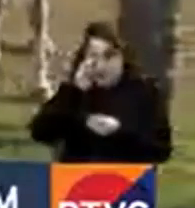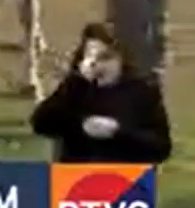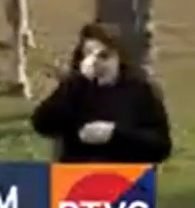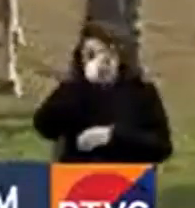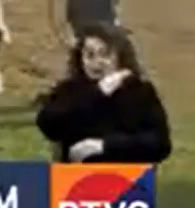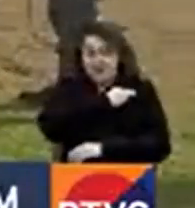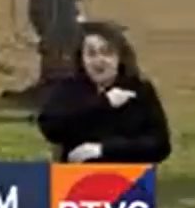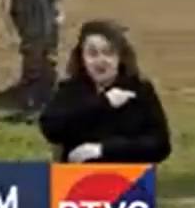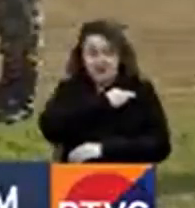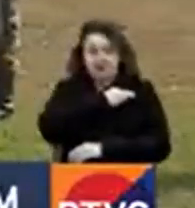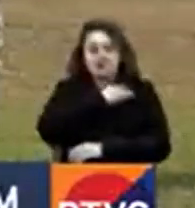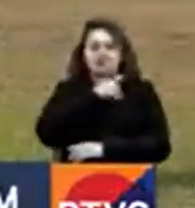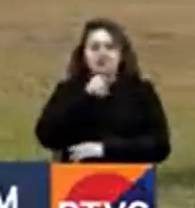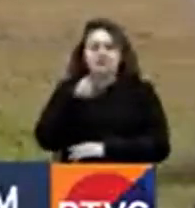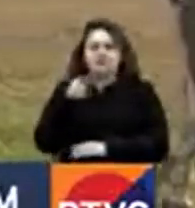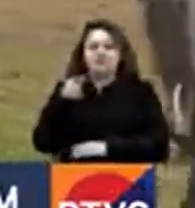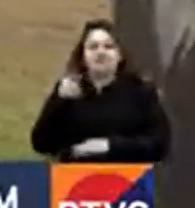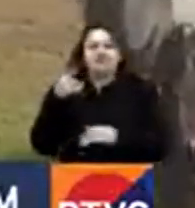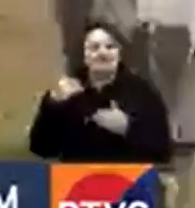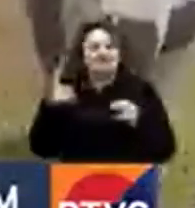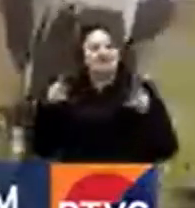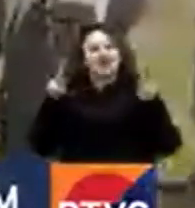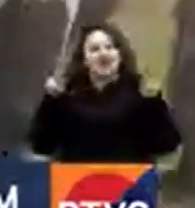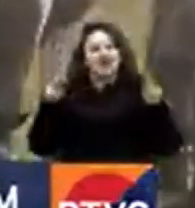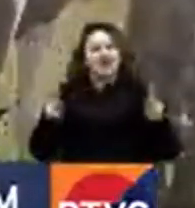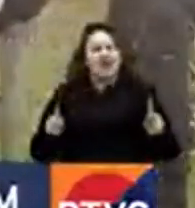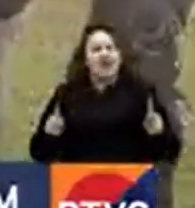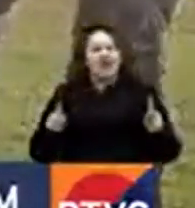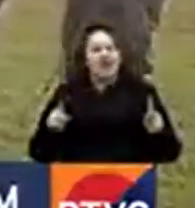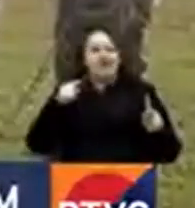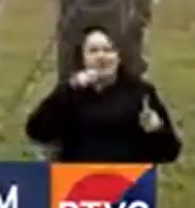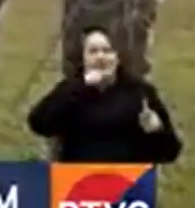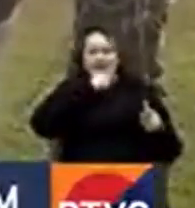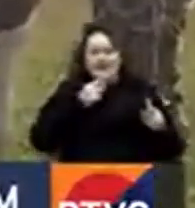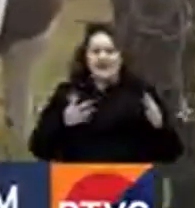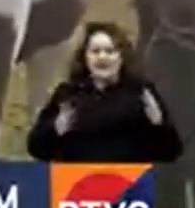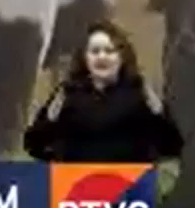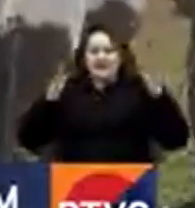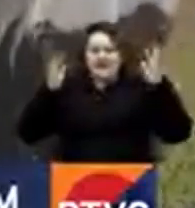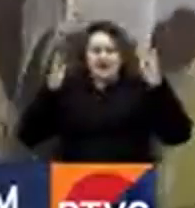militares recibieron su merecido descanso este Puente de Reyes.